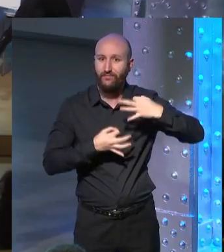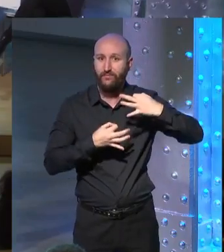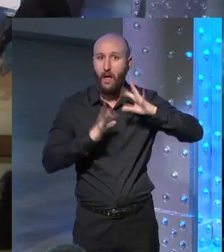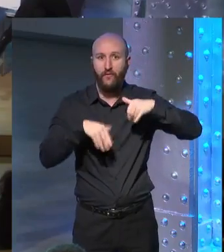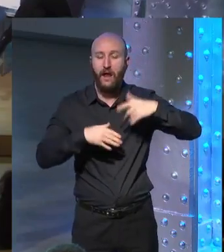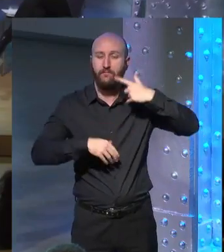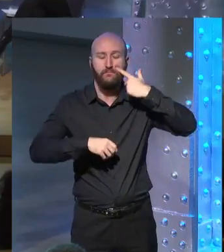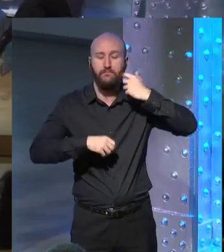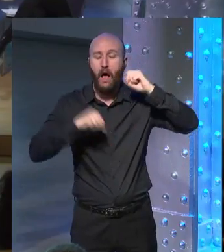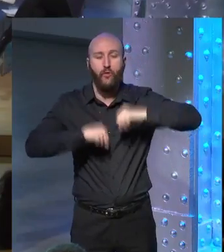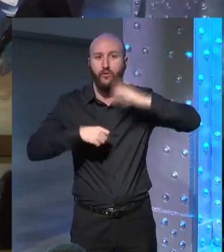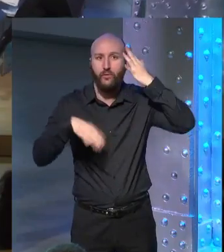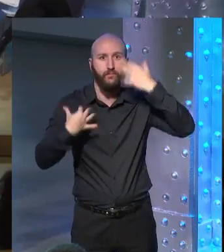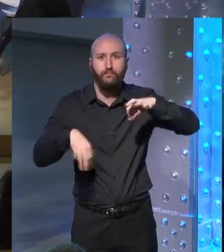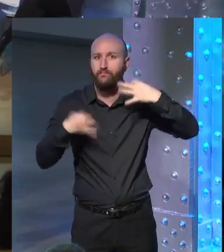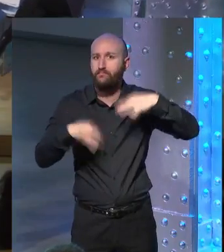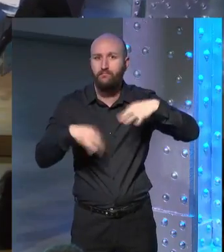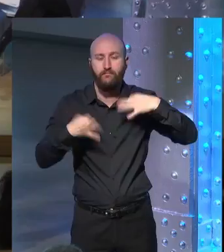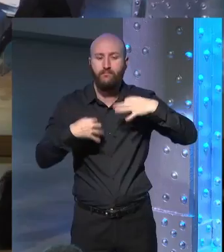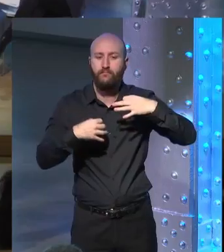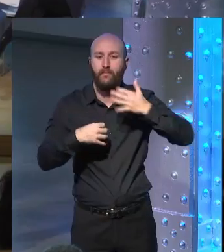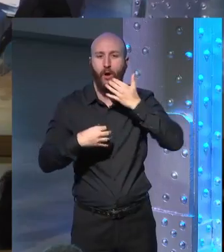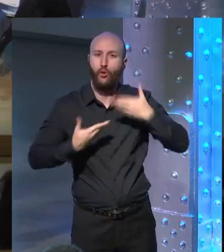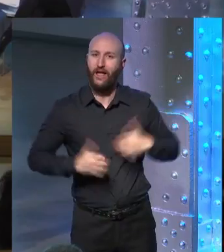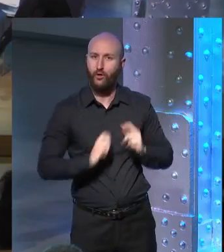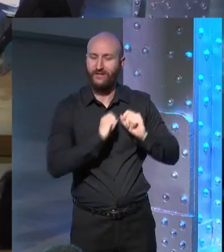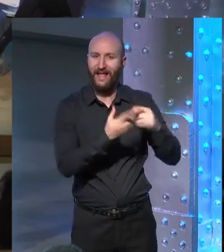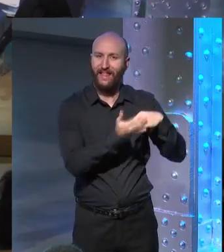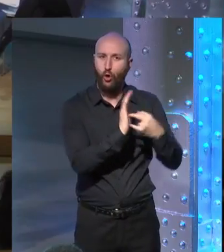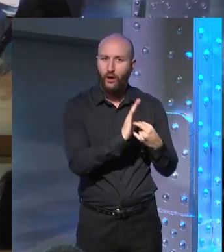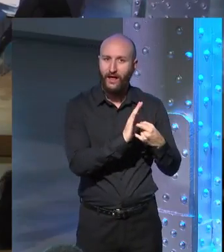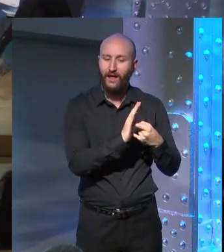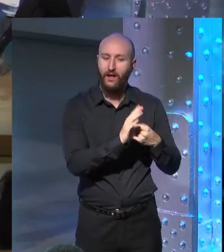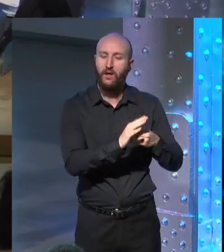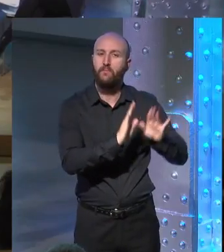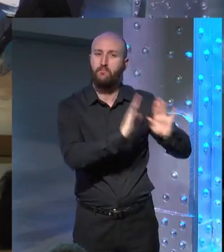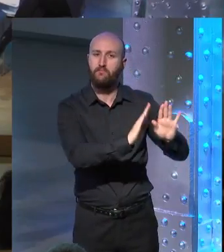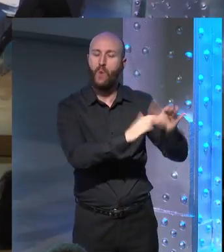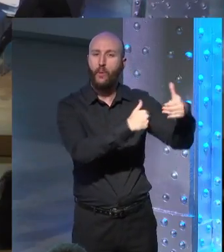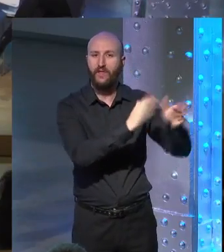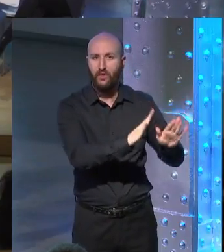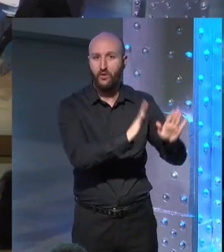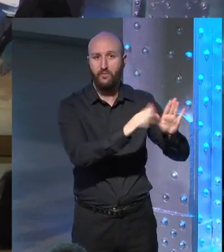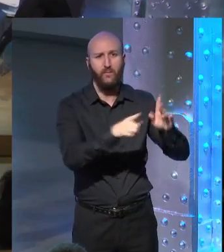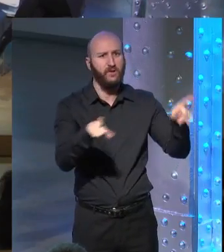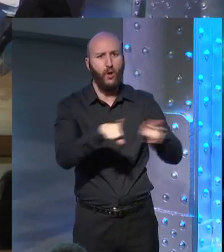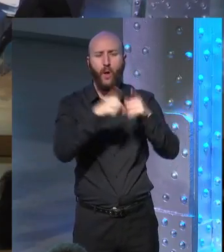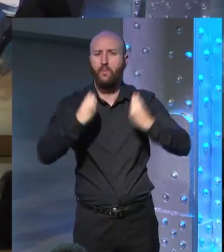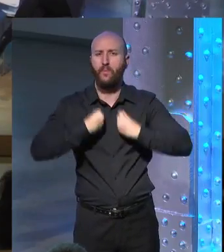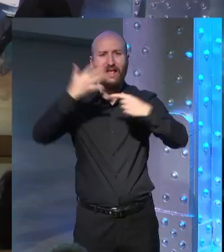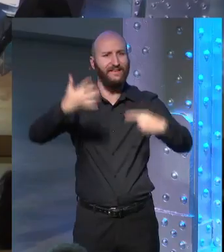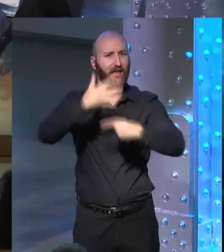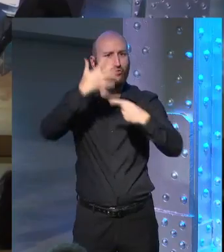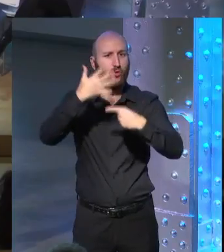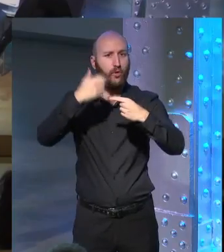no sabemos, que cuando les estamos dotando de esa tecnología y les dejamos en su habitación, aunque vivamos en un 6º piso,